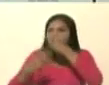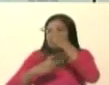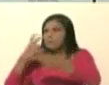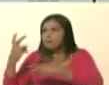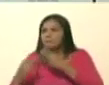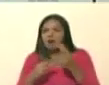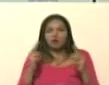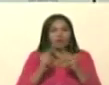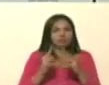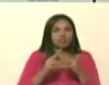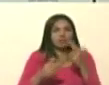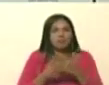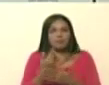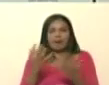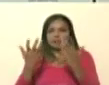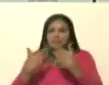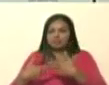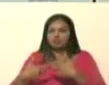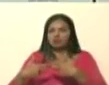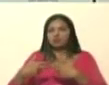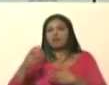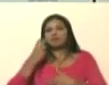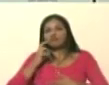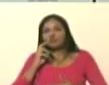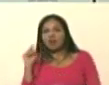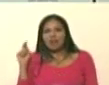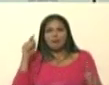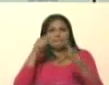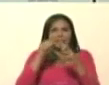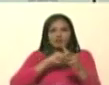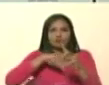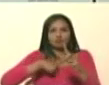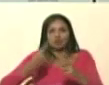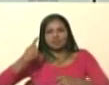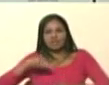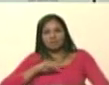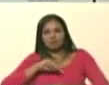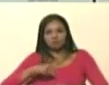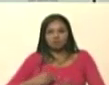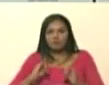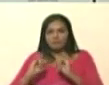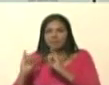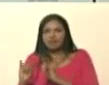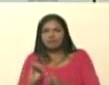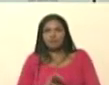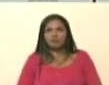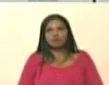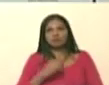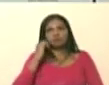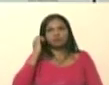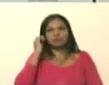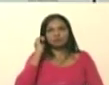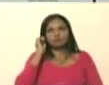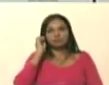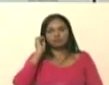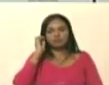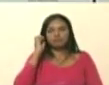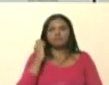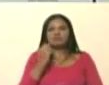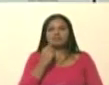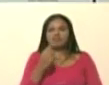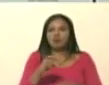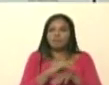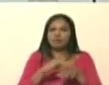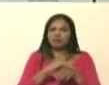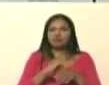conocimiento de esta industria y las metas que tenemos en la recuperación me dijo el ministro